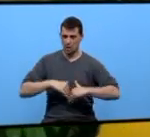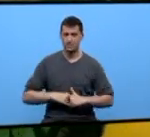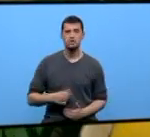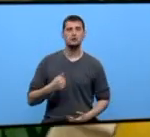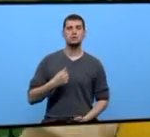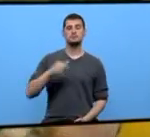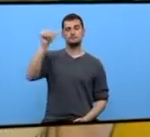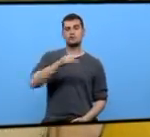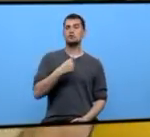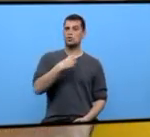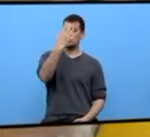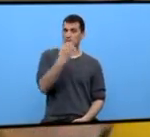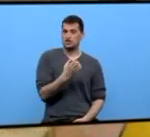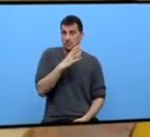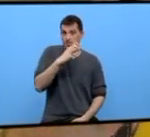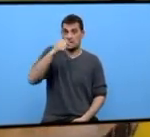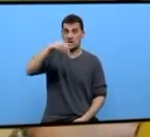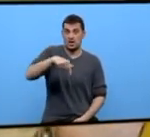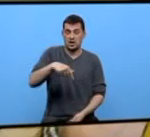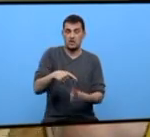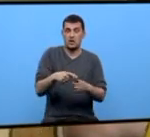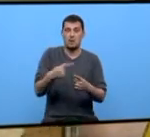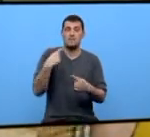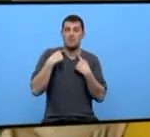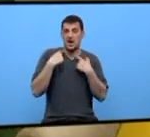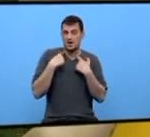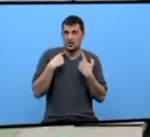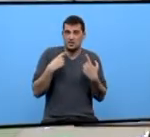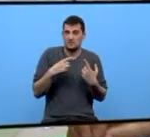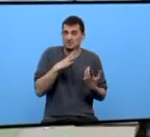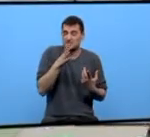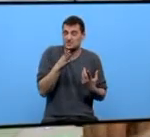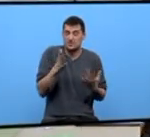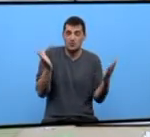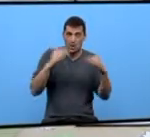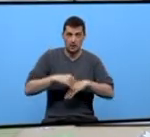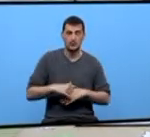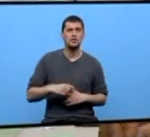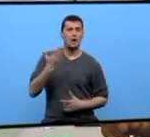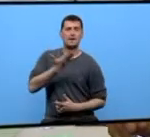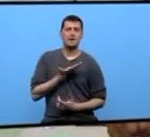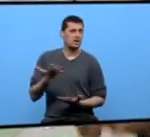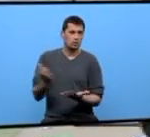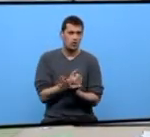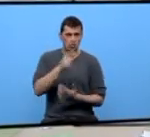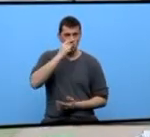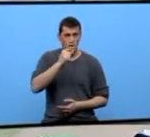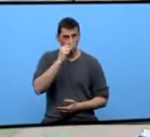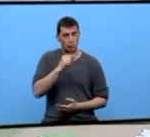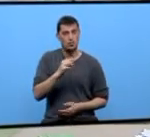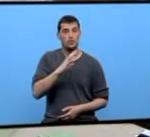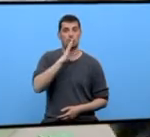máis tristeza pensar que isto se va a perder, porque sí. Este problema nos afecta a todo Lugo,